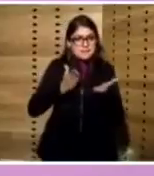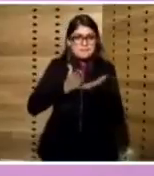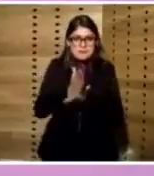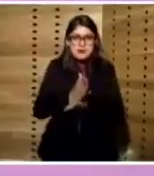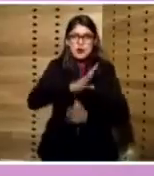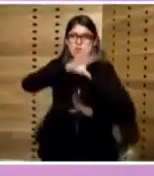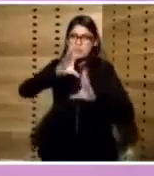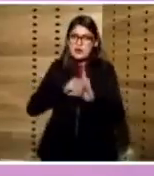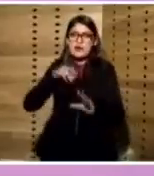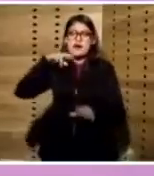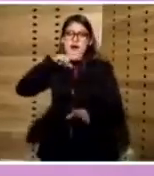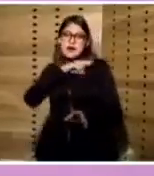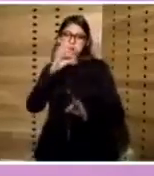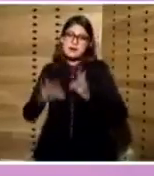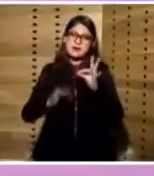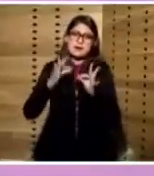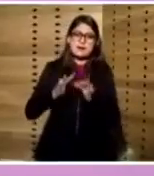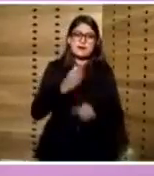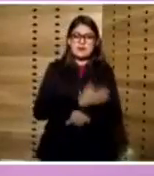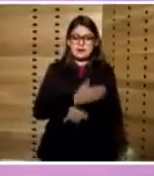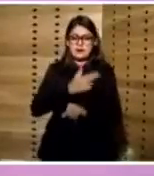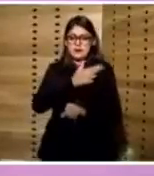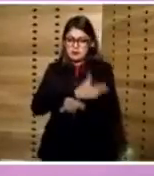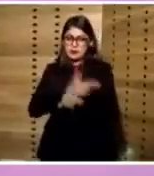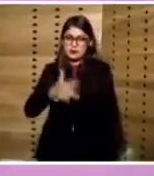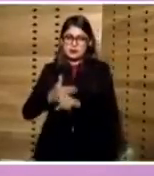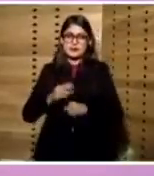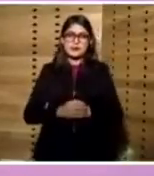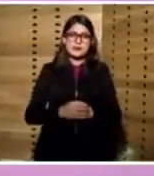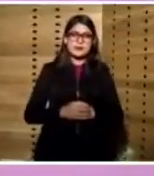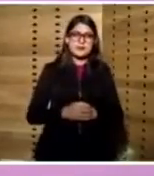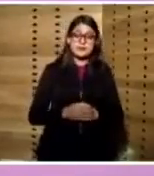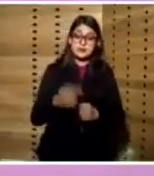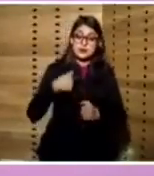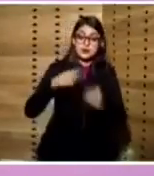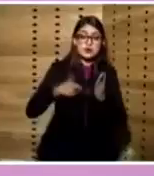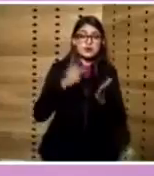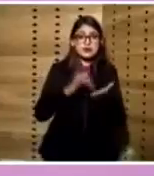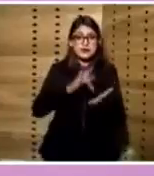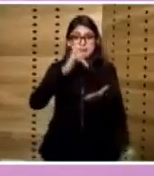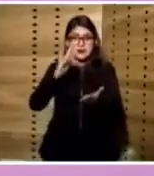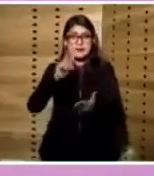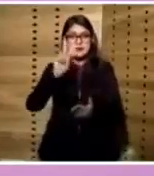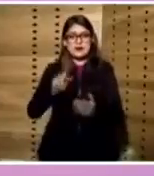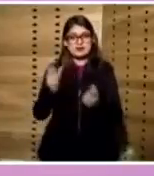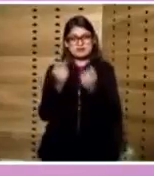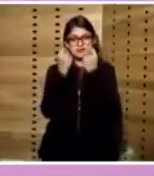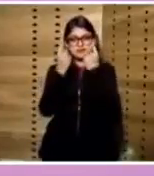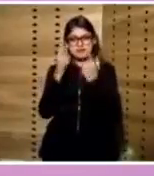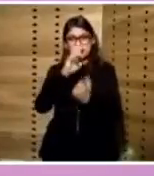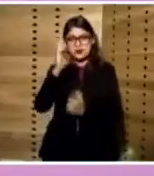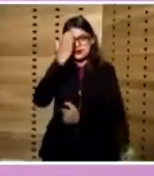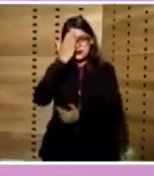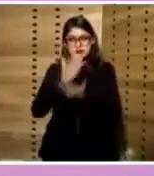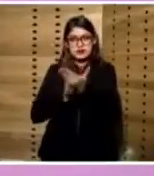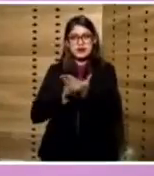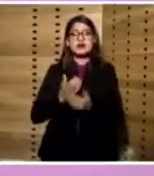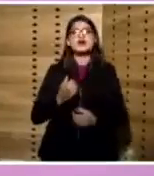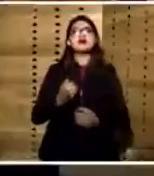completa, transparente y honesta. Reitero nuestro agradecimiento y reconocimiento al ministro Arturo